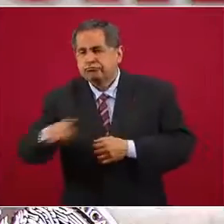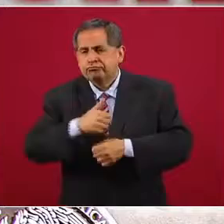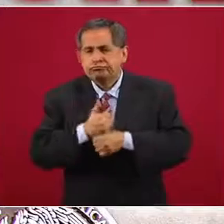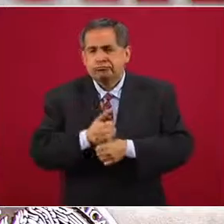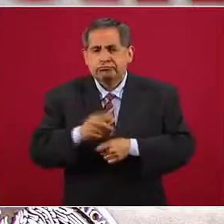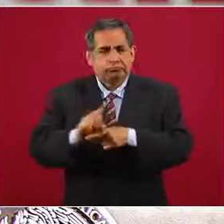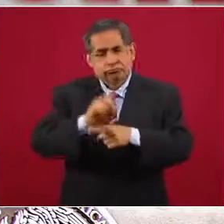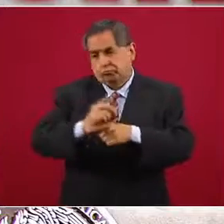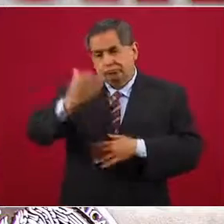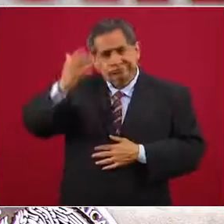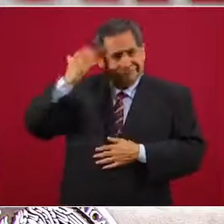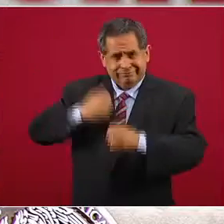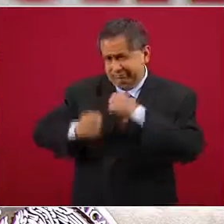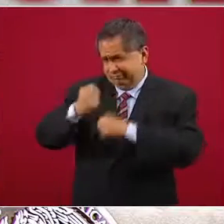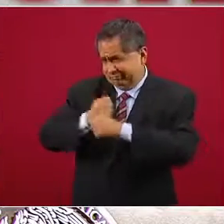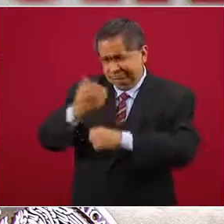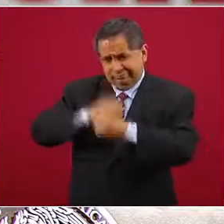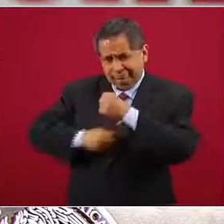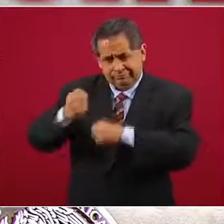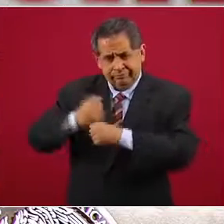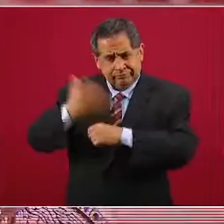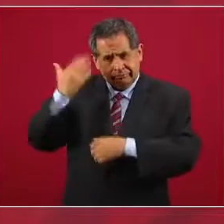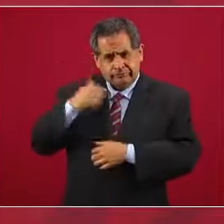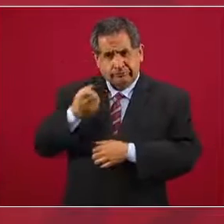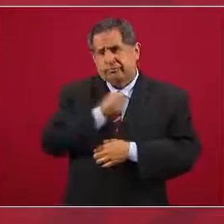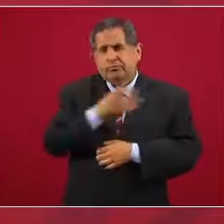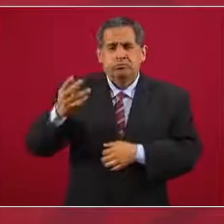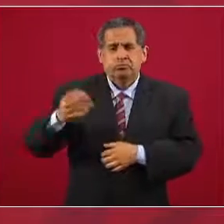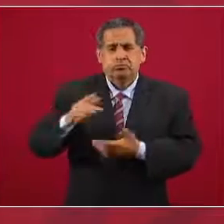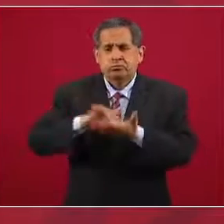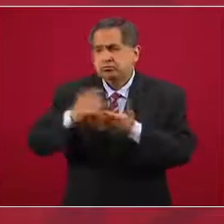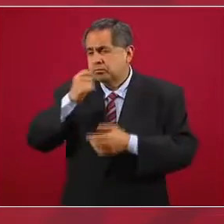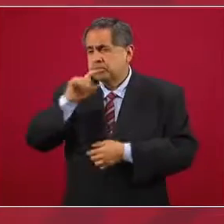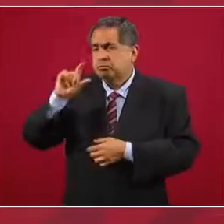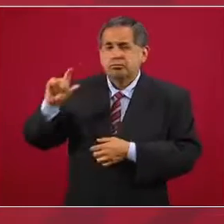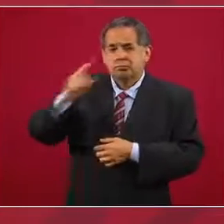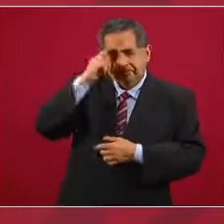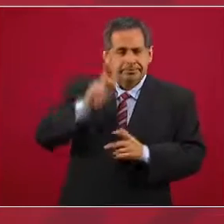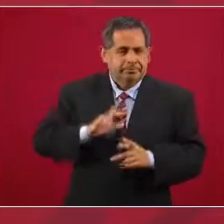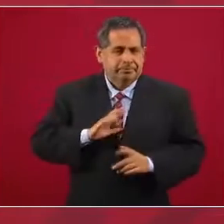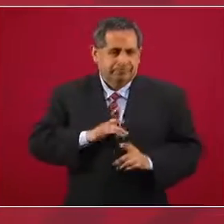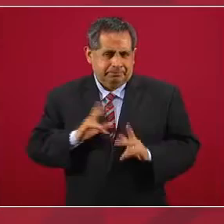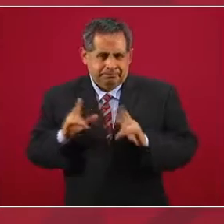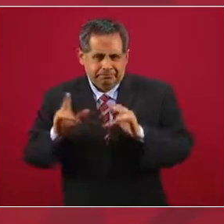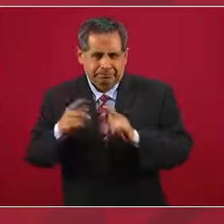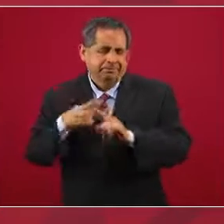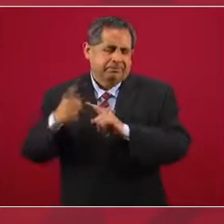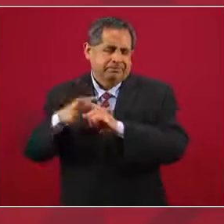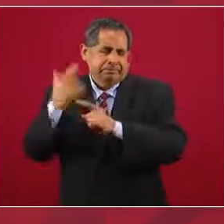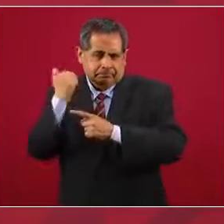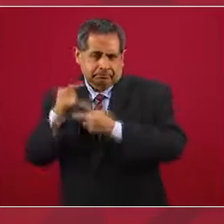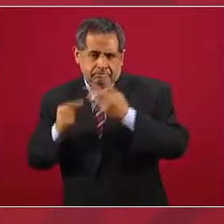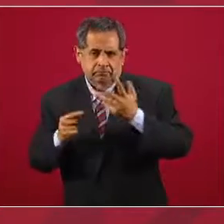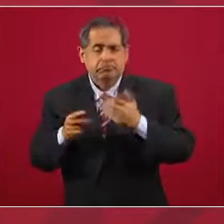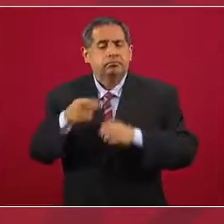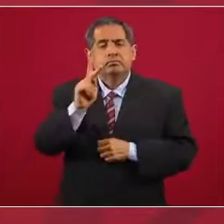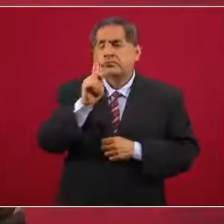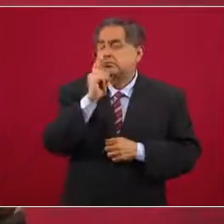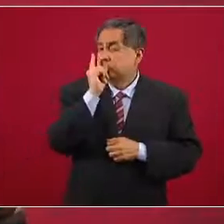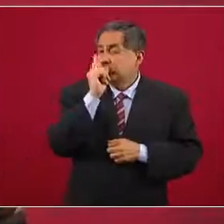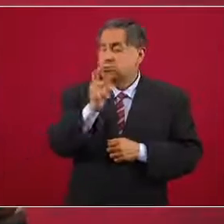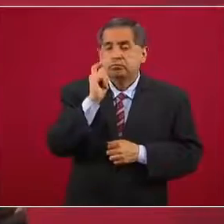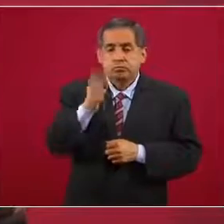desde hace décadas en muchos de los medicamentos, y no solo para el cáncer, por varias razones, pero en